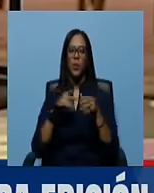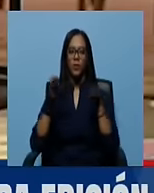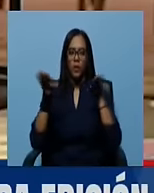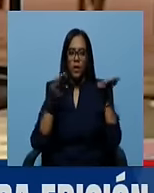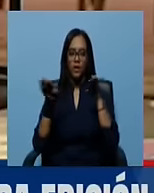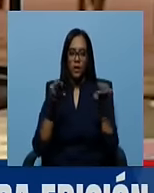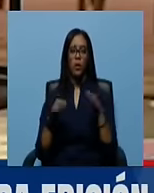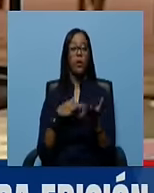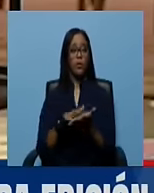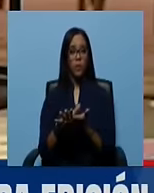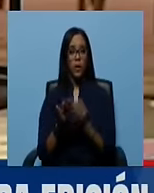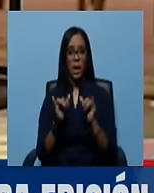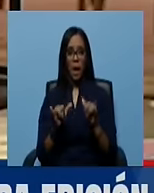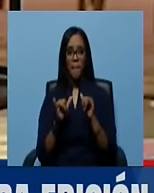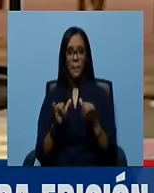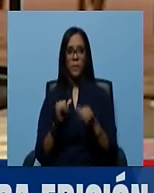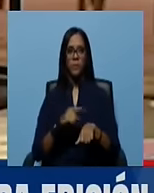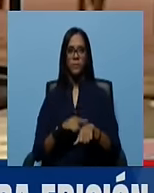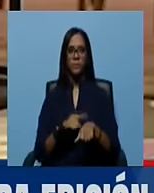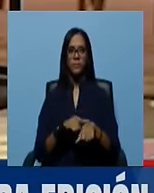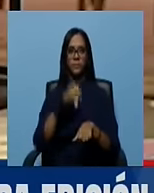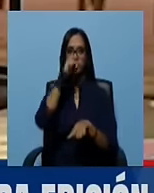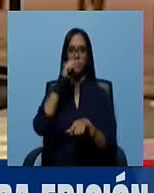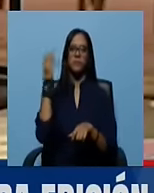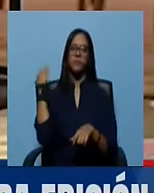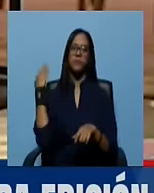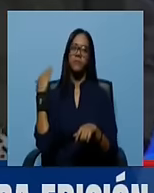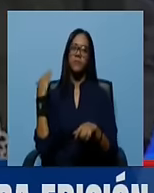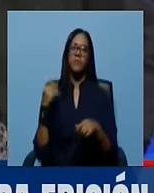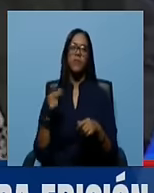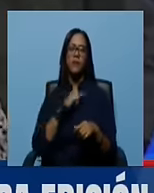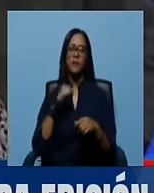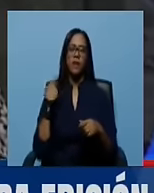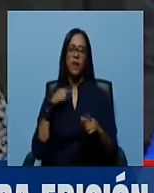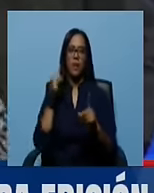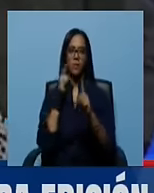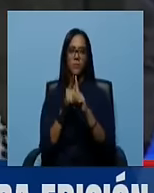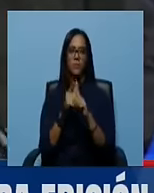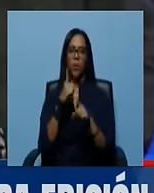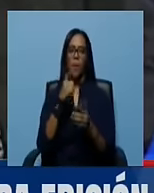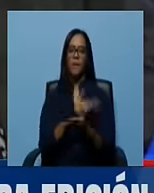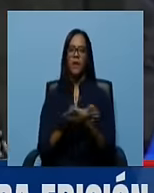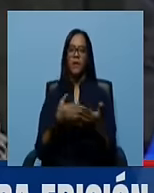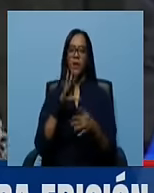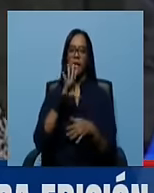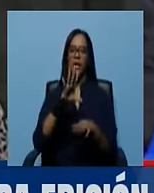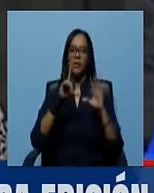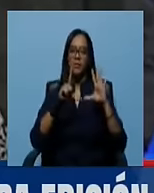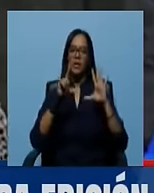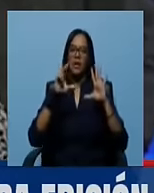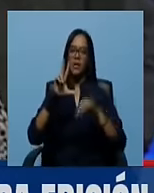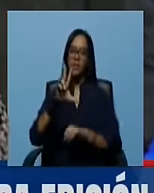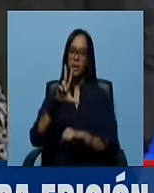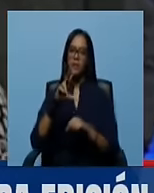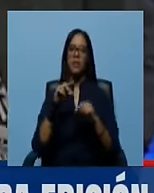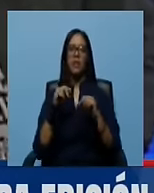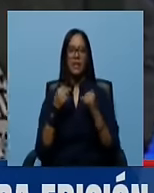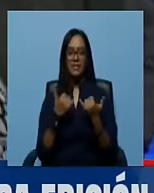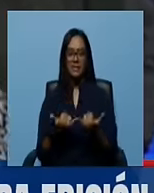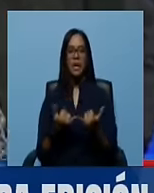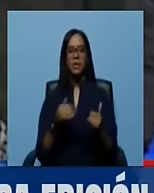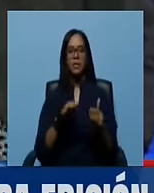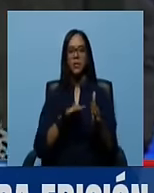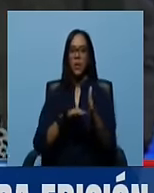con respecto a la misma etapa del año anterior. Nosotros teníamos una meta para este año, 1.573.000. Sin embargo, ya